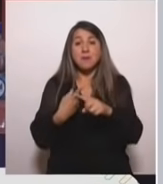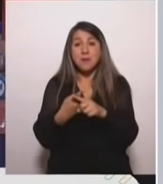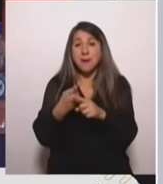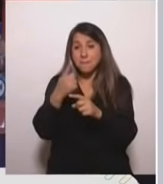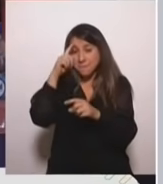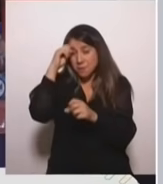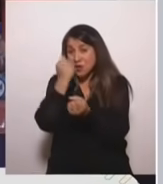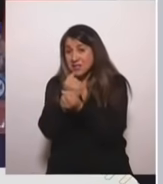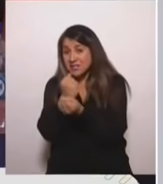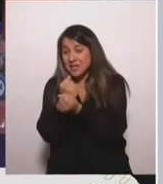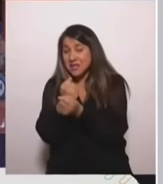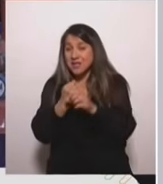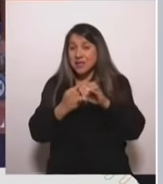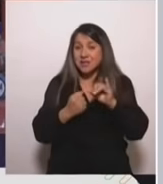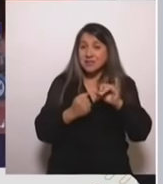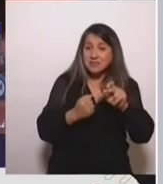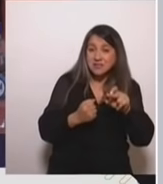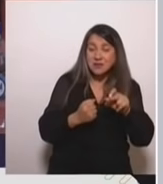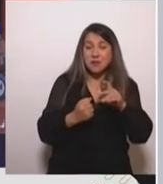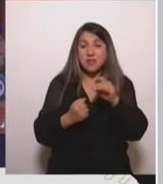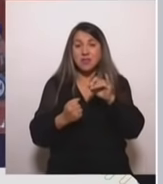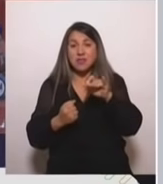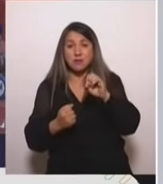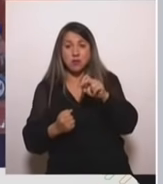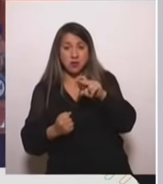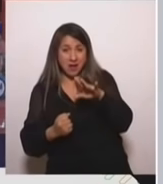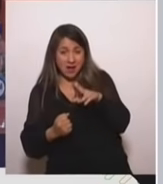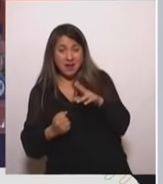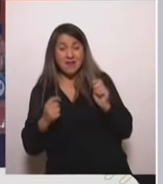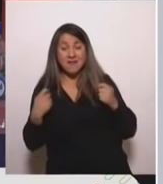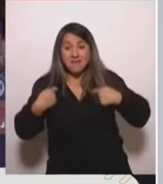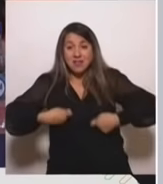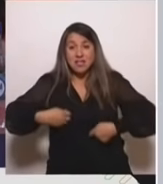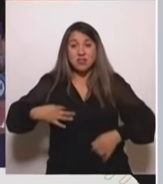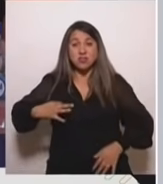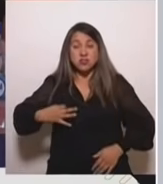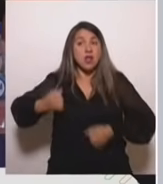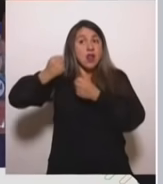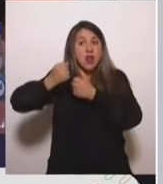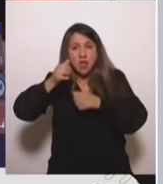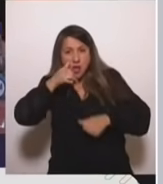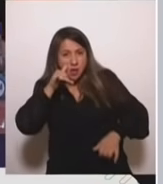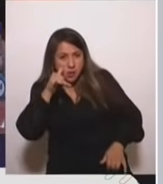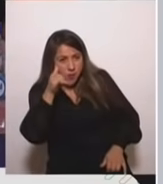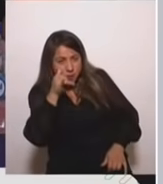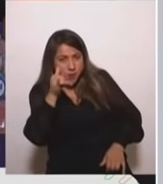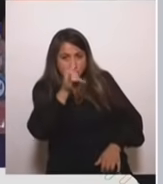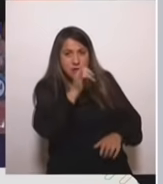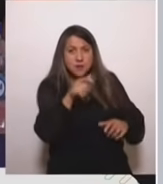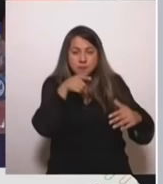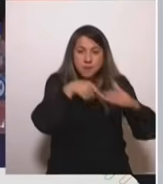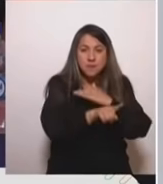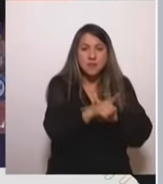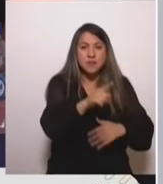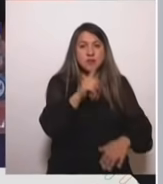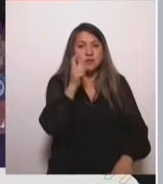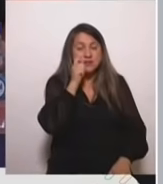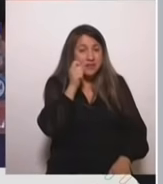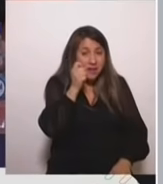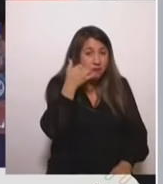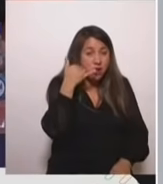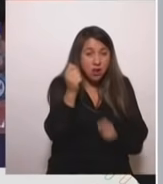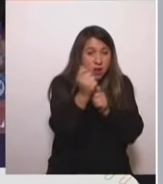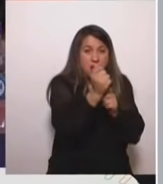segundo mandato de la presidenta Bachelet se desarrolló todo un proceso de cabildo ciudadano que dio origen a una propuesta de nueva Constitución que no